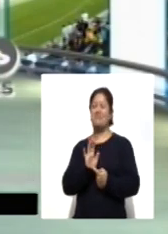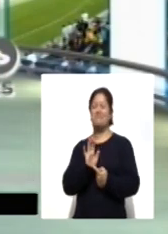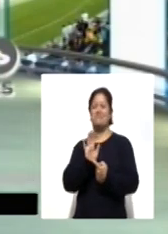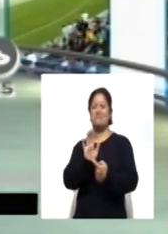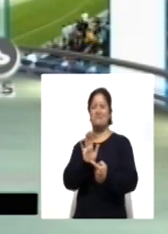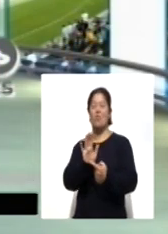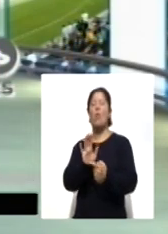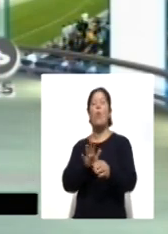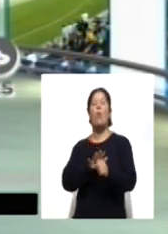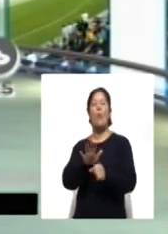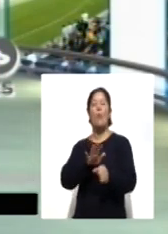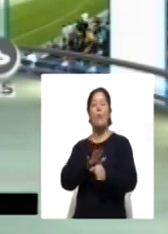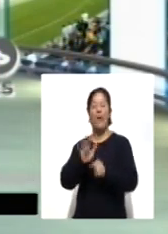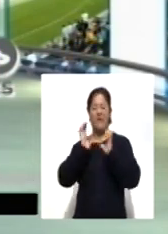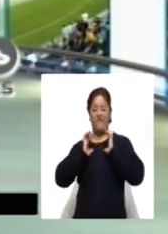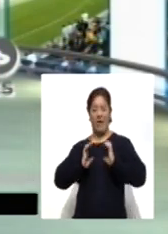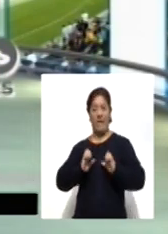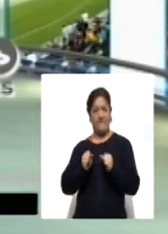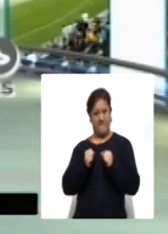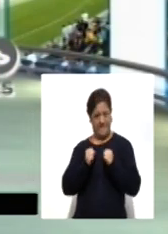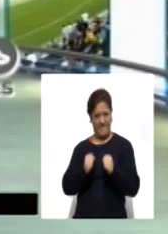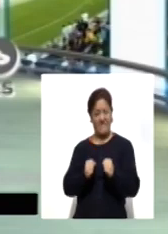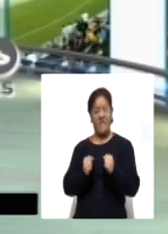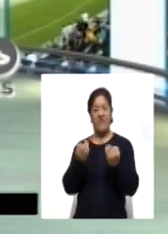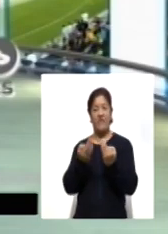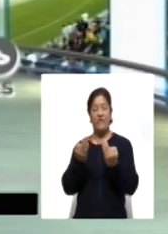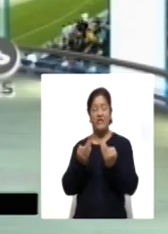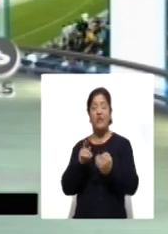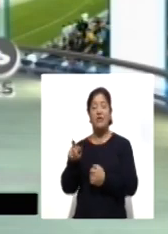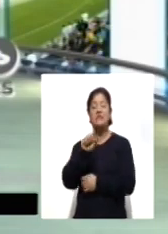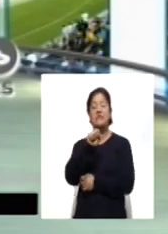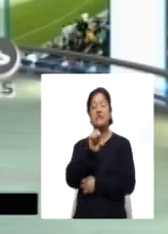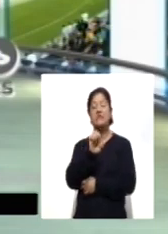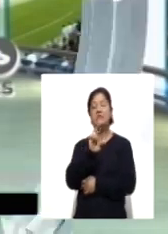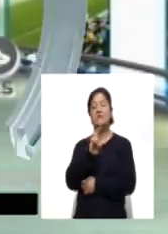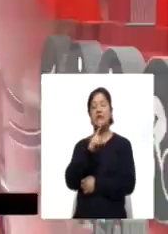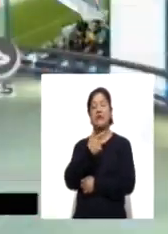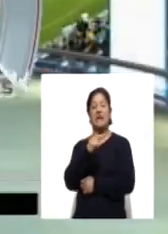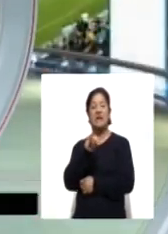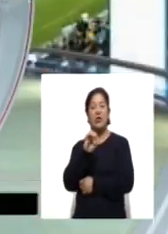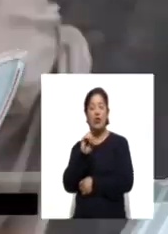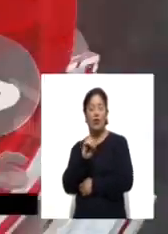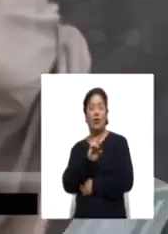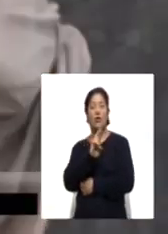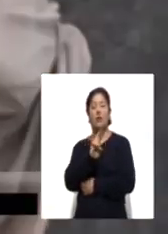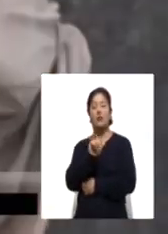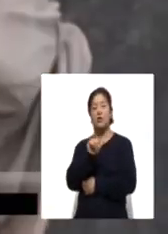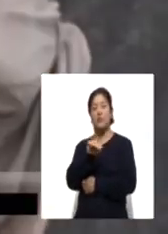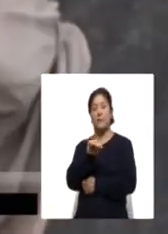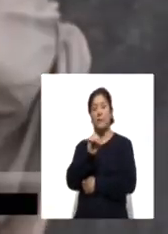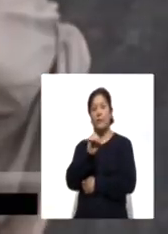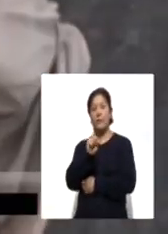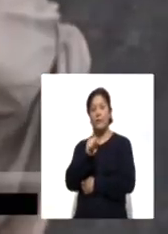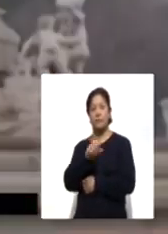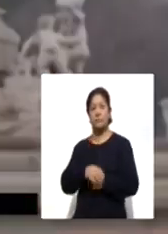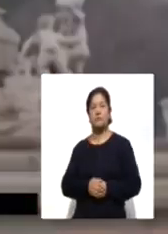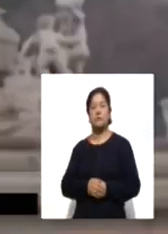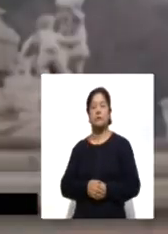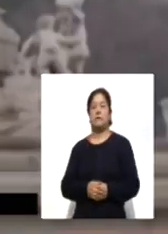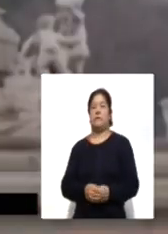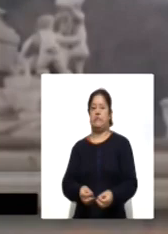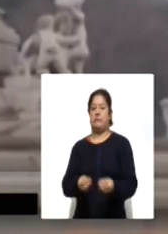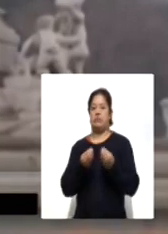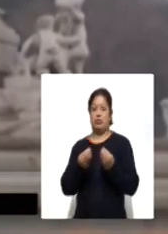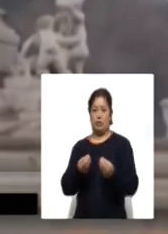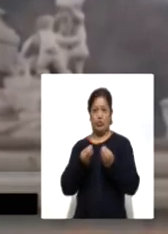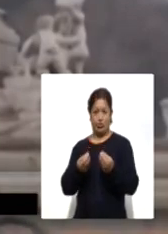esas cualidades que tiene para soportar el frío pues fue el madridista Sergio Ramos. Frío, mucho frío. Así